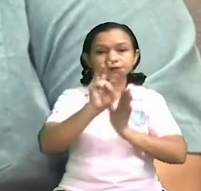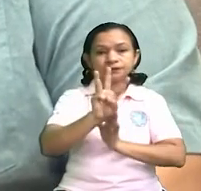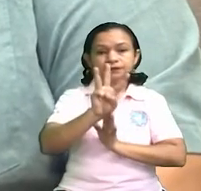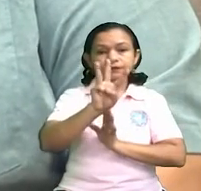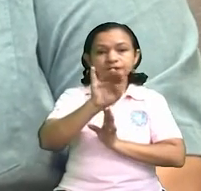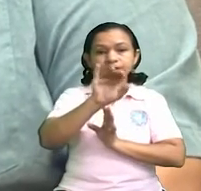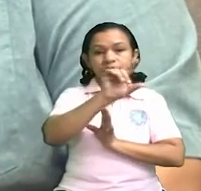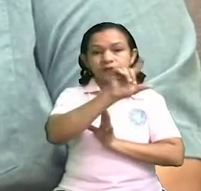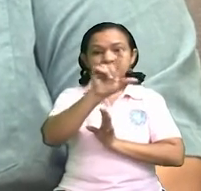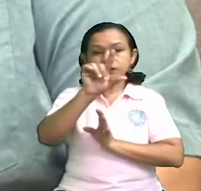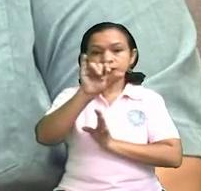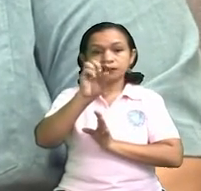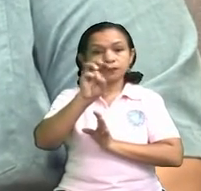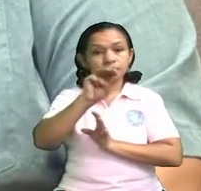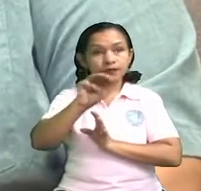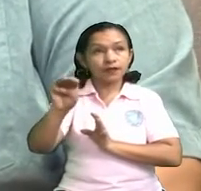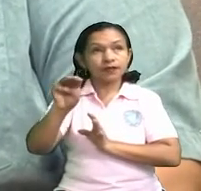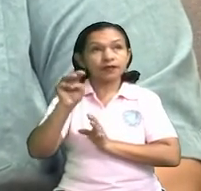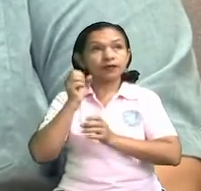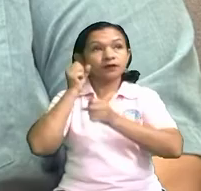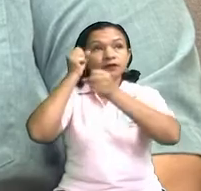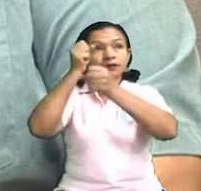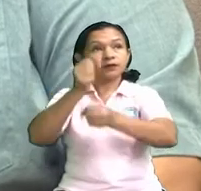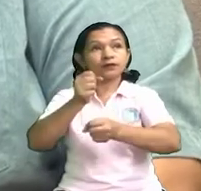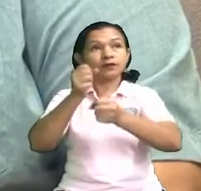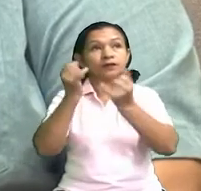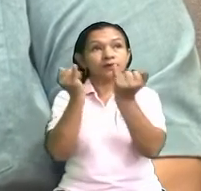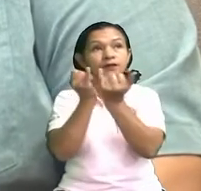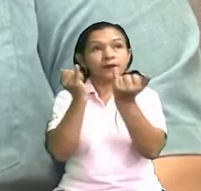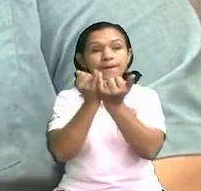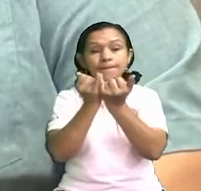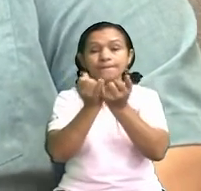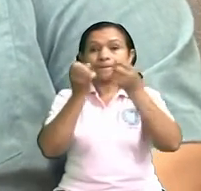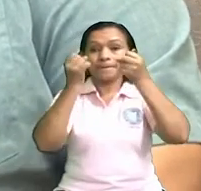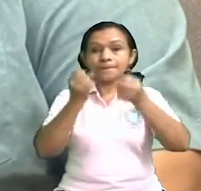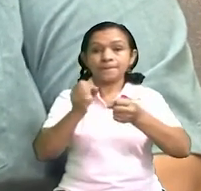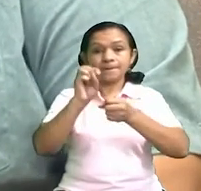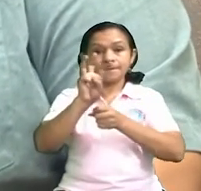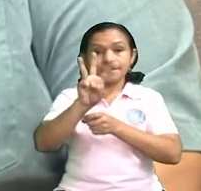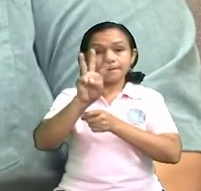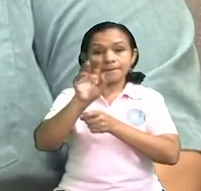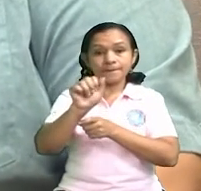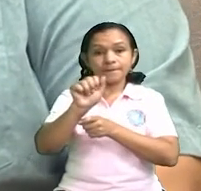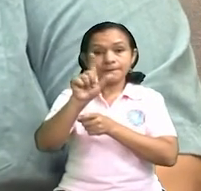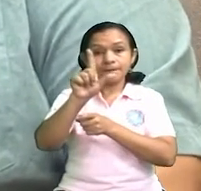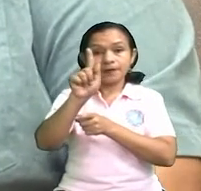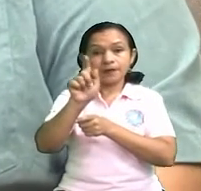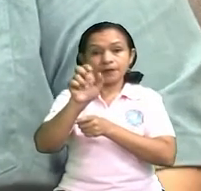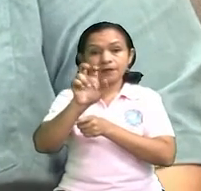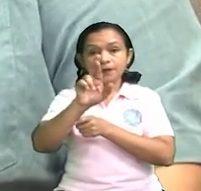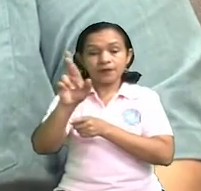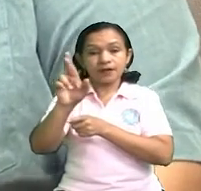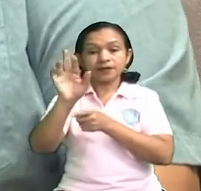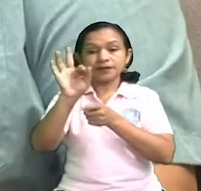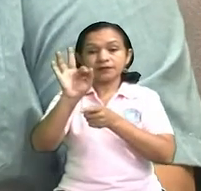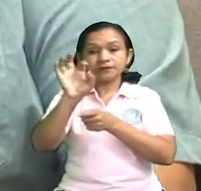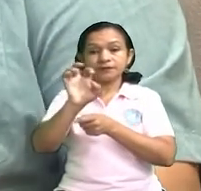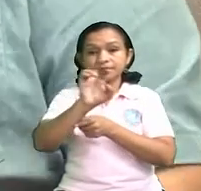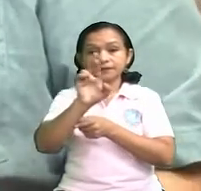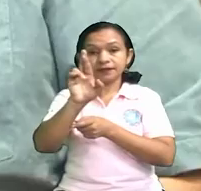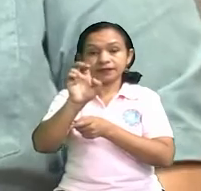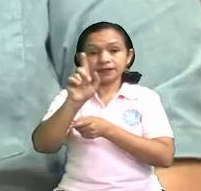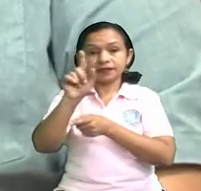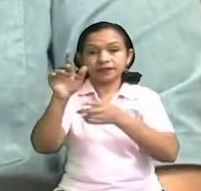Ramírez, fundador de las tropas Pablo Úbeda, el comandante guerrillero Walter Ferretti Fonseca, una serie